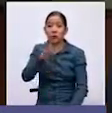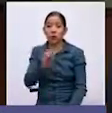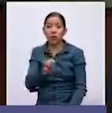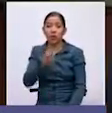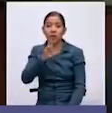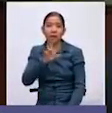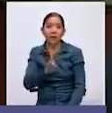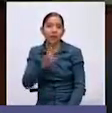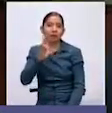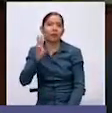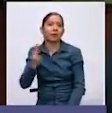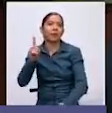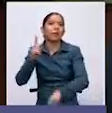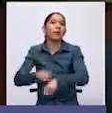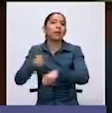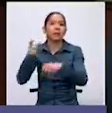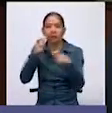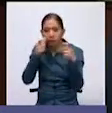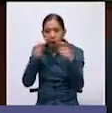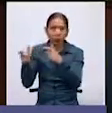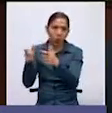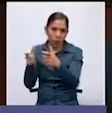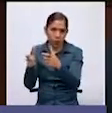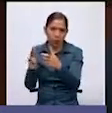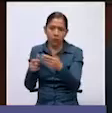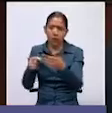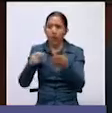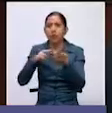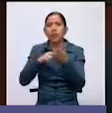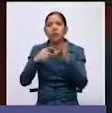3.477 operativos, que representa un